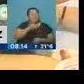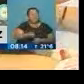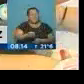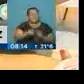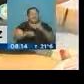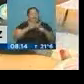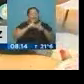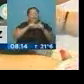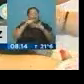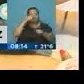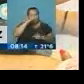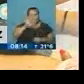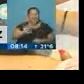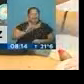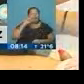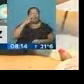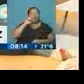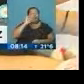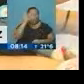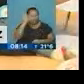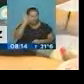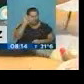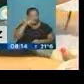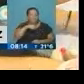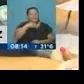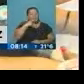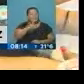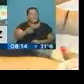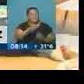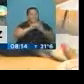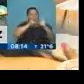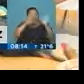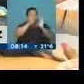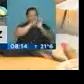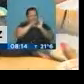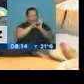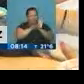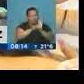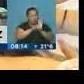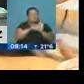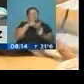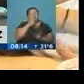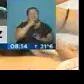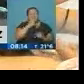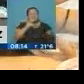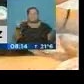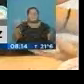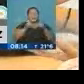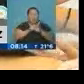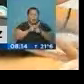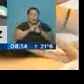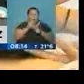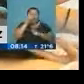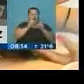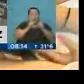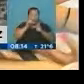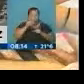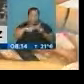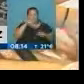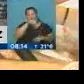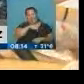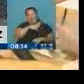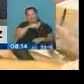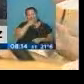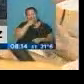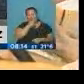la acordada 7 del año 2004, en la que dice con toda claridad que si se va a reunir alguna de las partes, en este